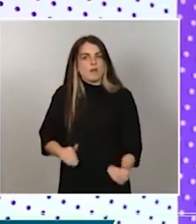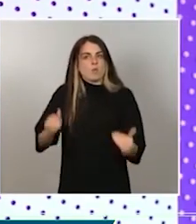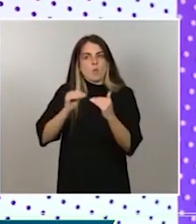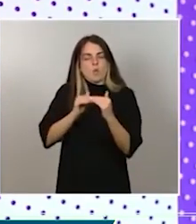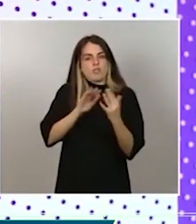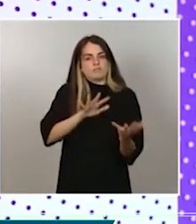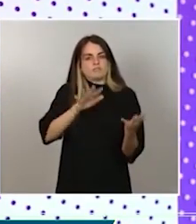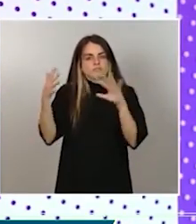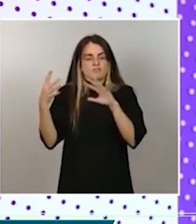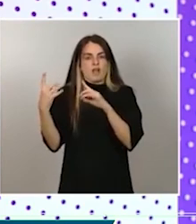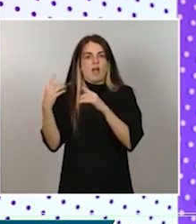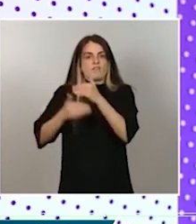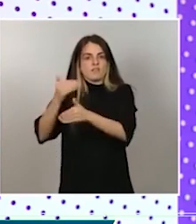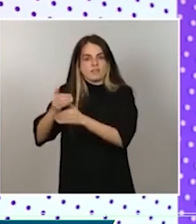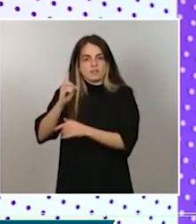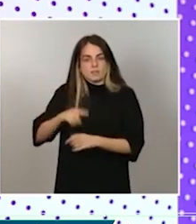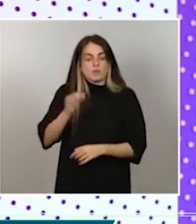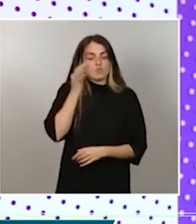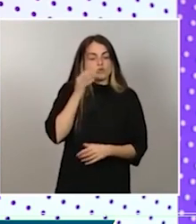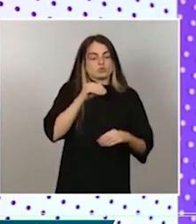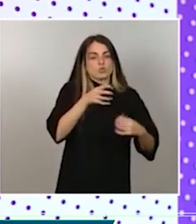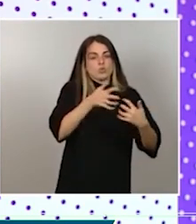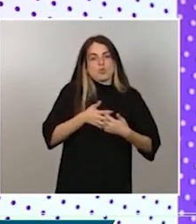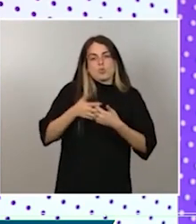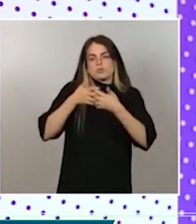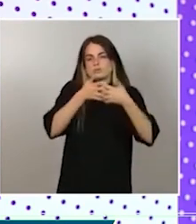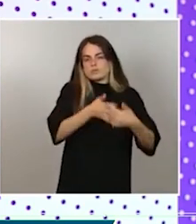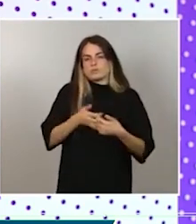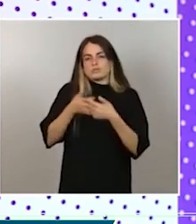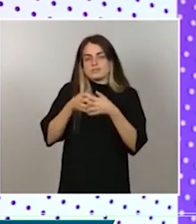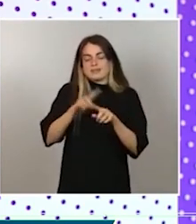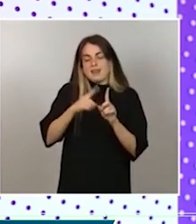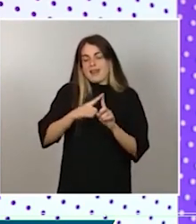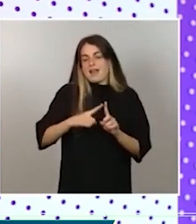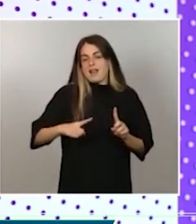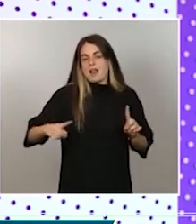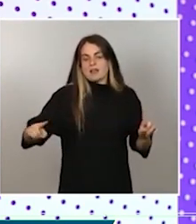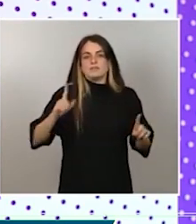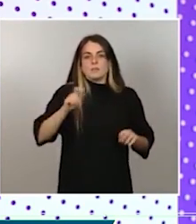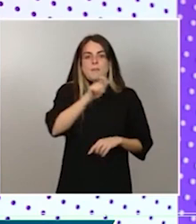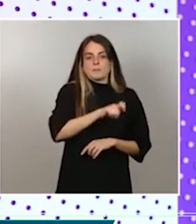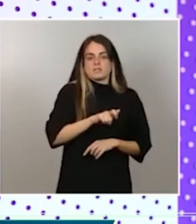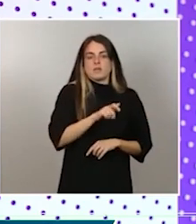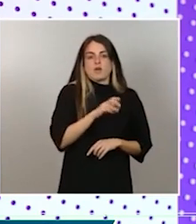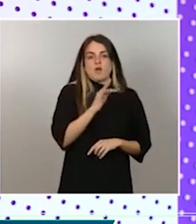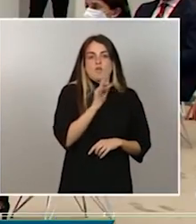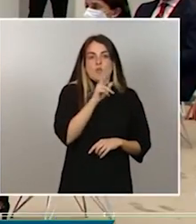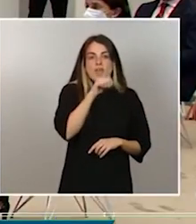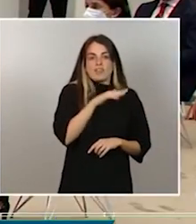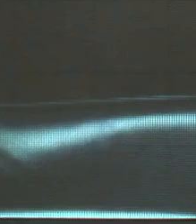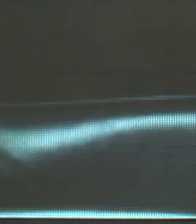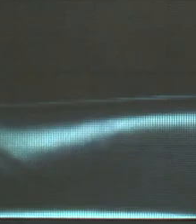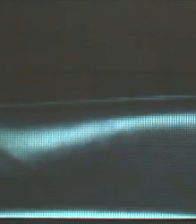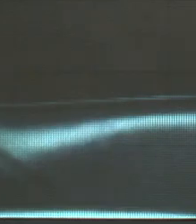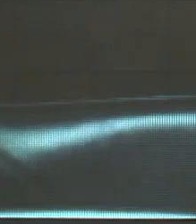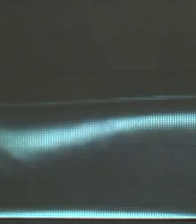economía europea que más golpeada ha salido de la pandemia del COVID-19. Un auténtico despropósito. Diego, Pedro Sánchez